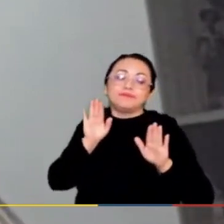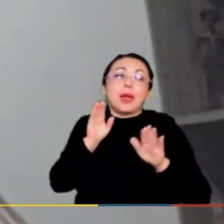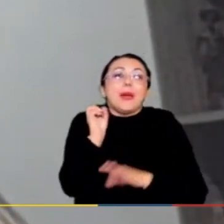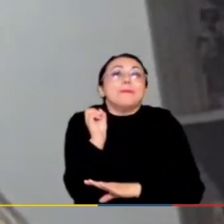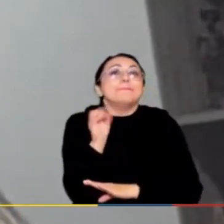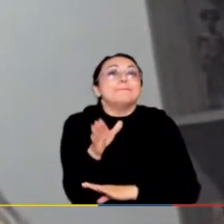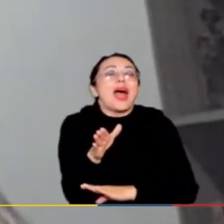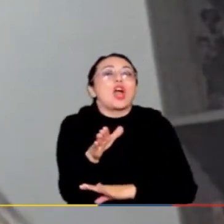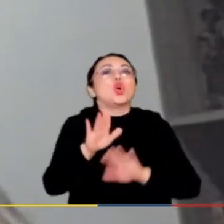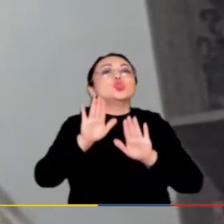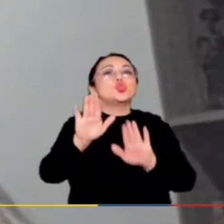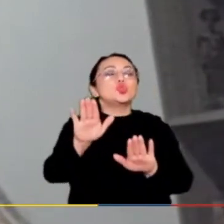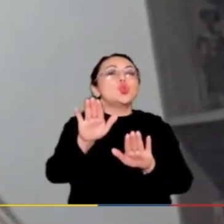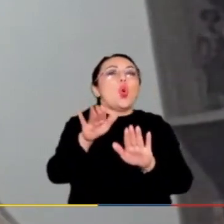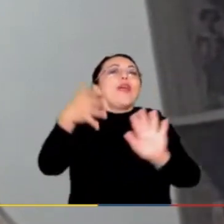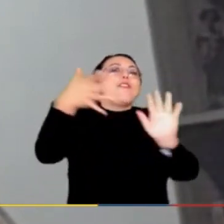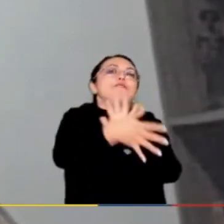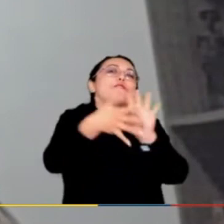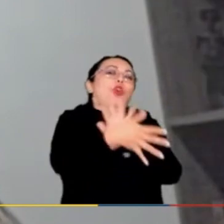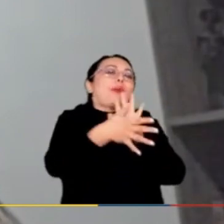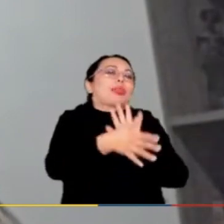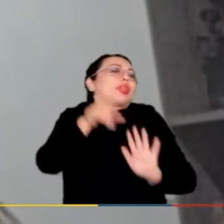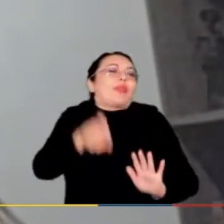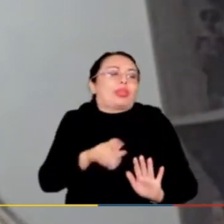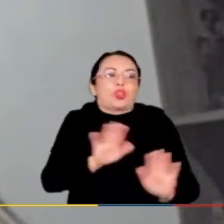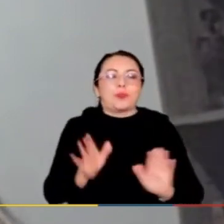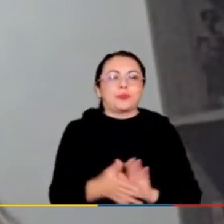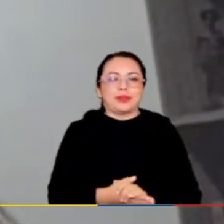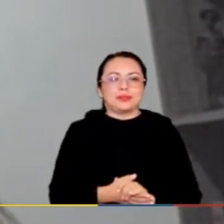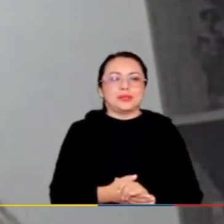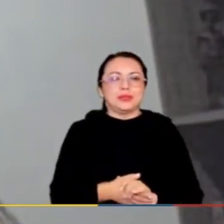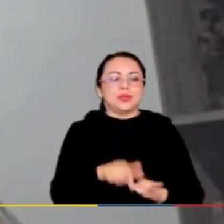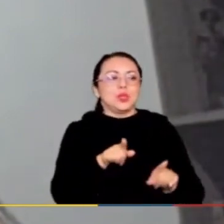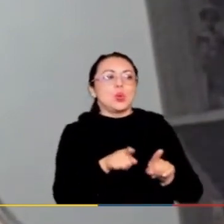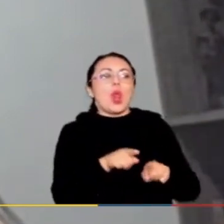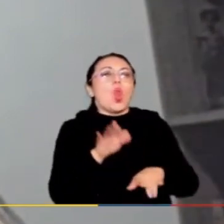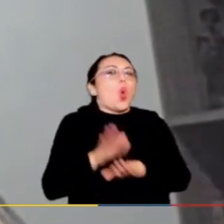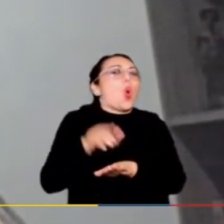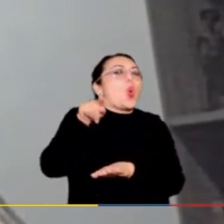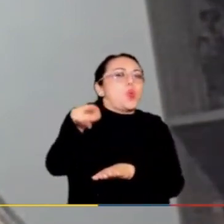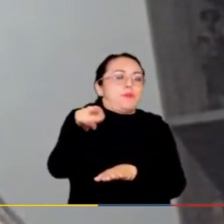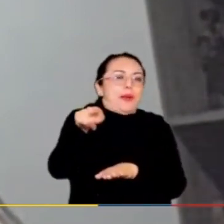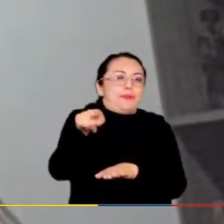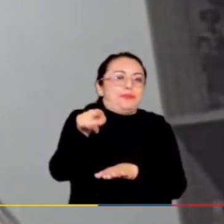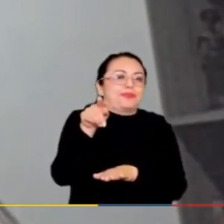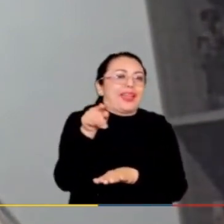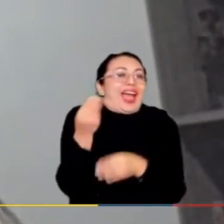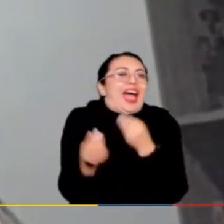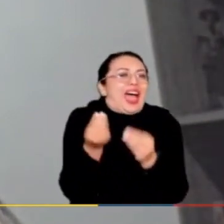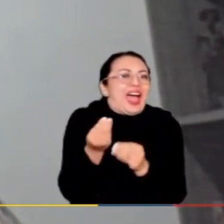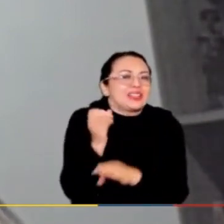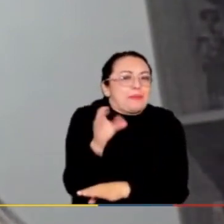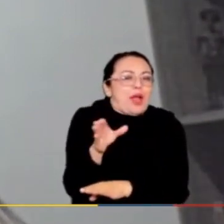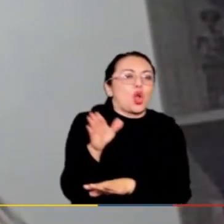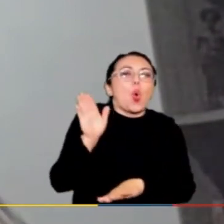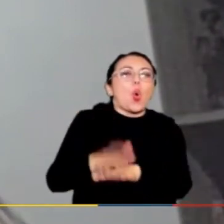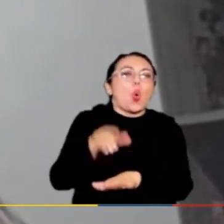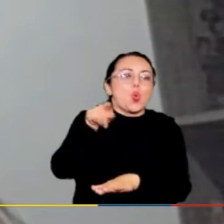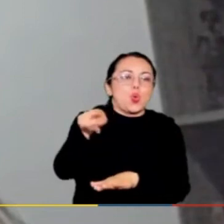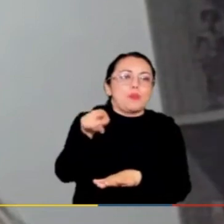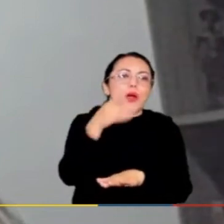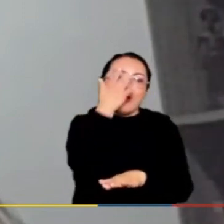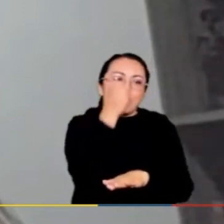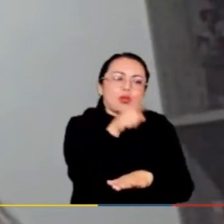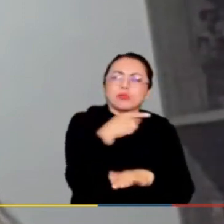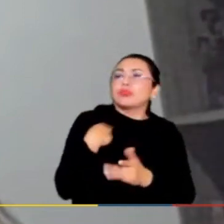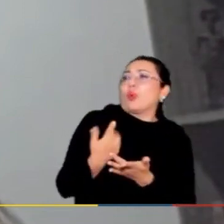era meramente informativa, existiendo esta limitación culposa en su actuación. Declaró probada la excepción de buena fe